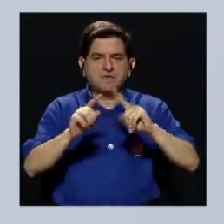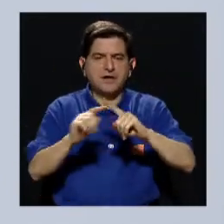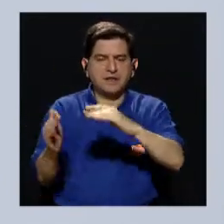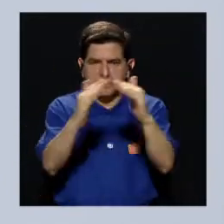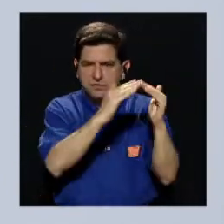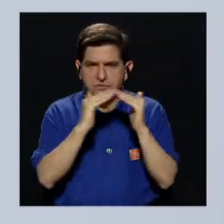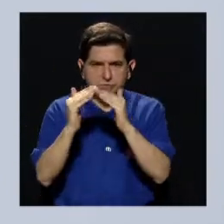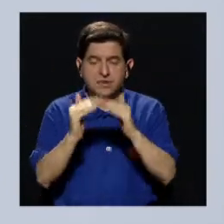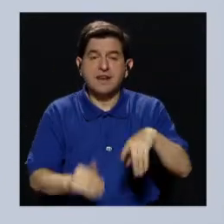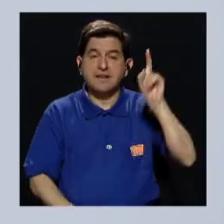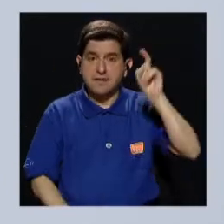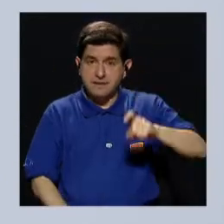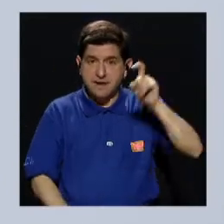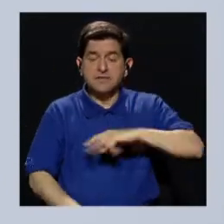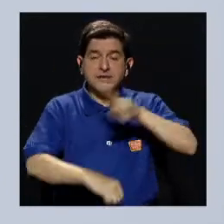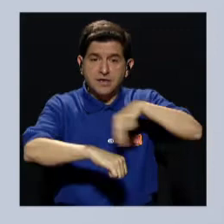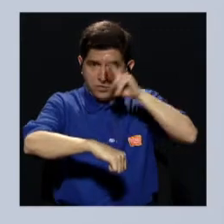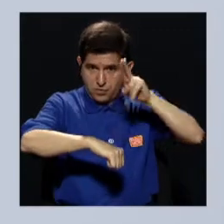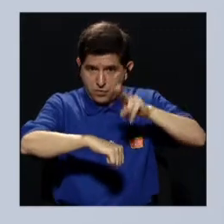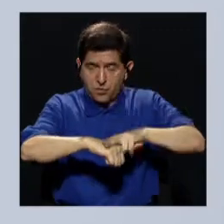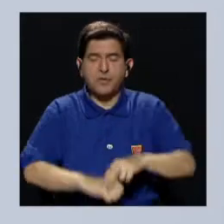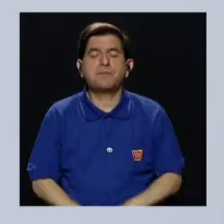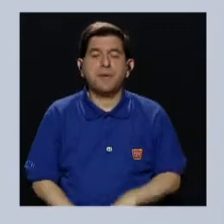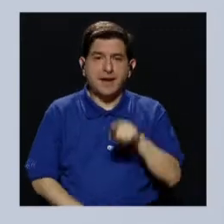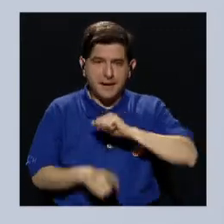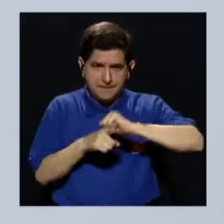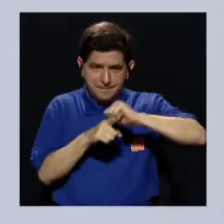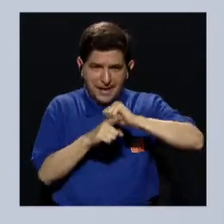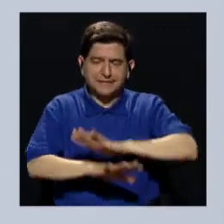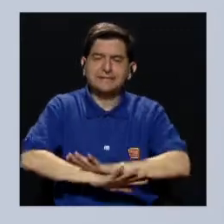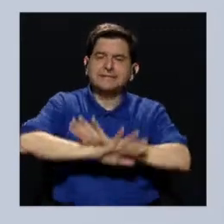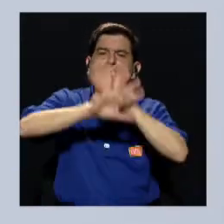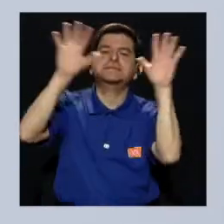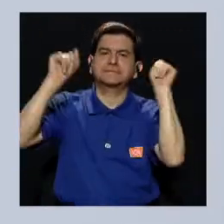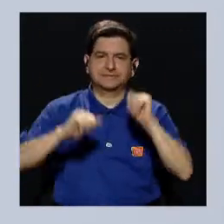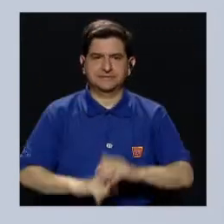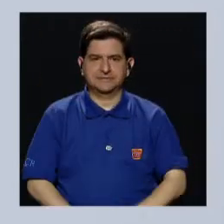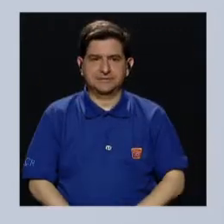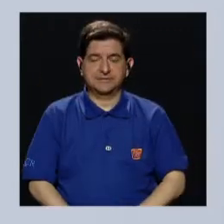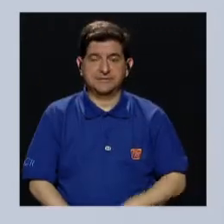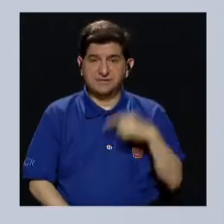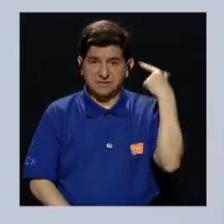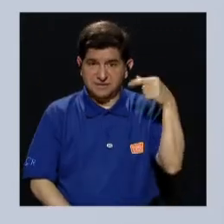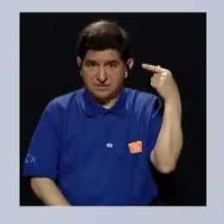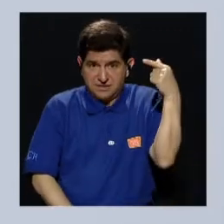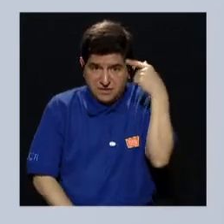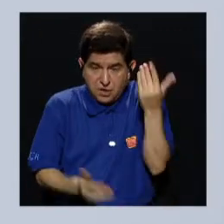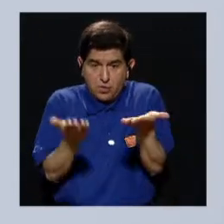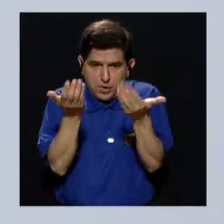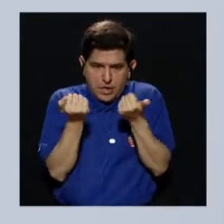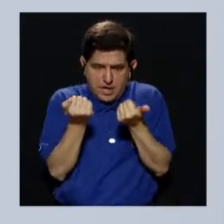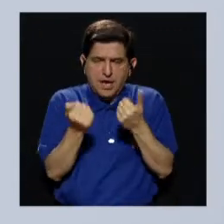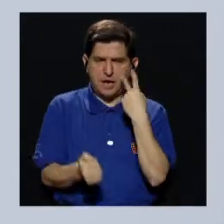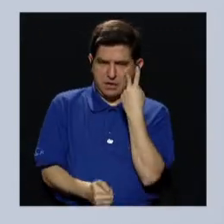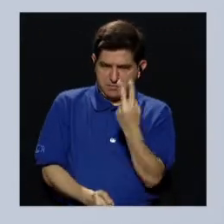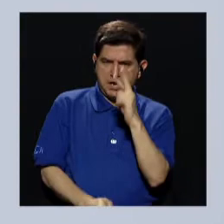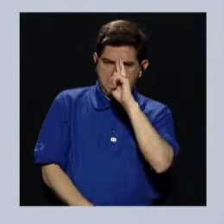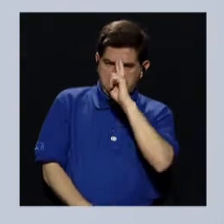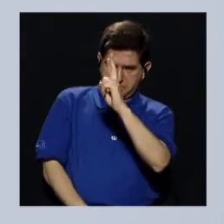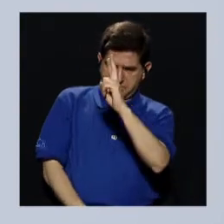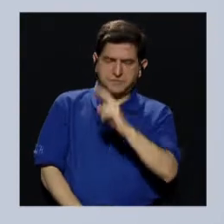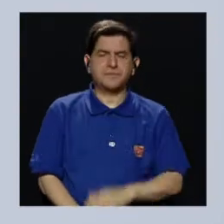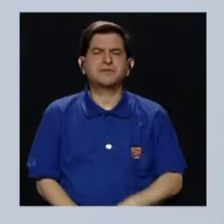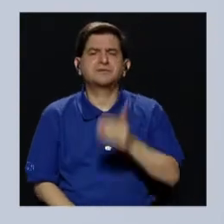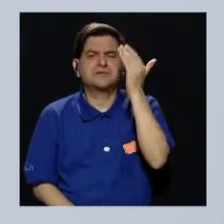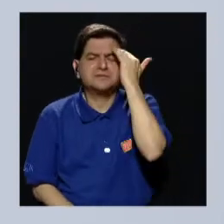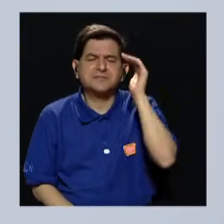gobernados tiene que ser por naturaleza un ejercicio de transparencia si este gobierno quiere ser visto con respeto